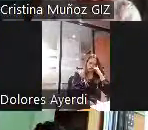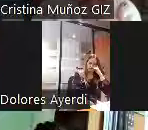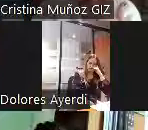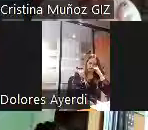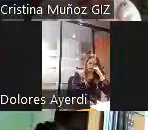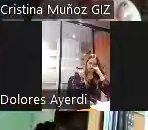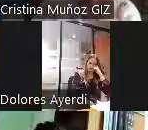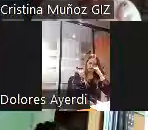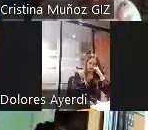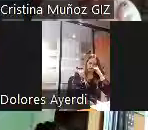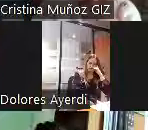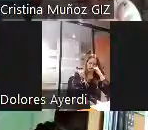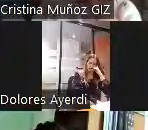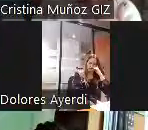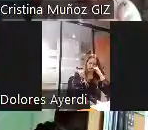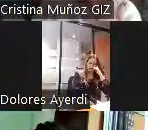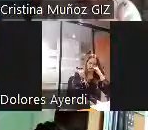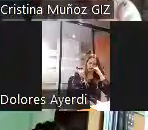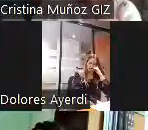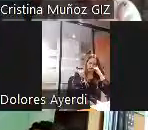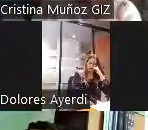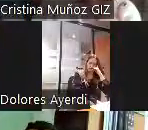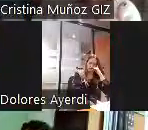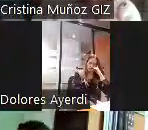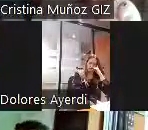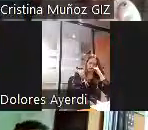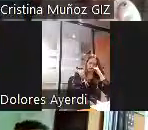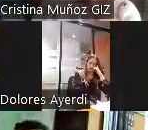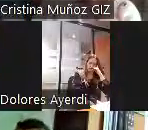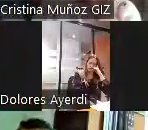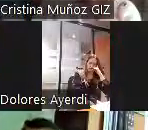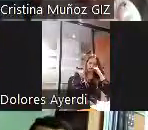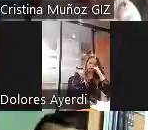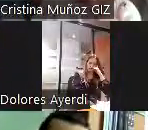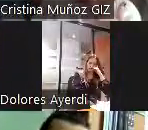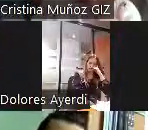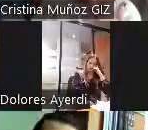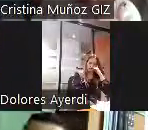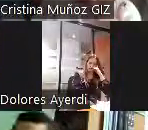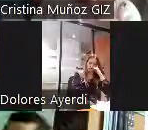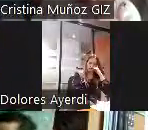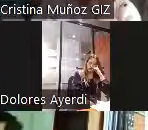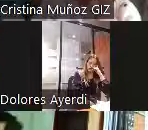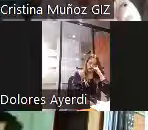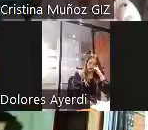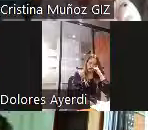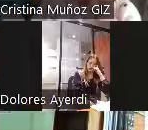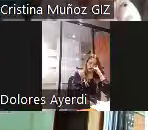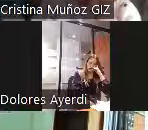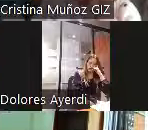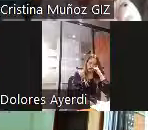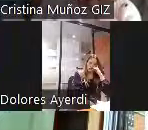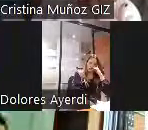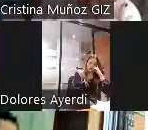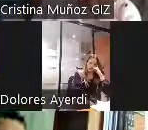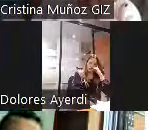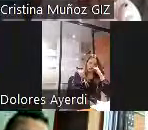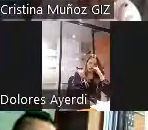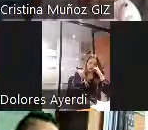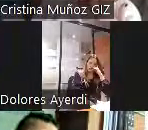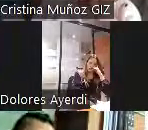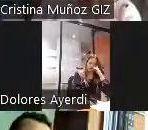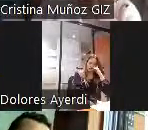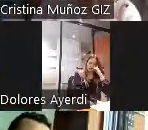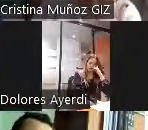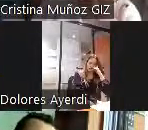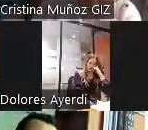no están en igual posición que otro, ni tienen la misma manera de pensar, pueden usar la frontera invisible? Y después, ¿quién me